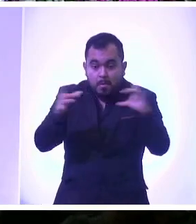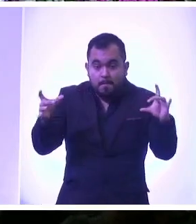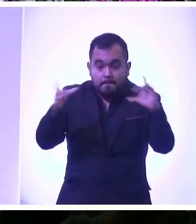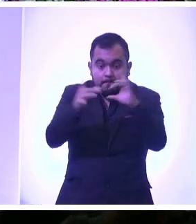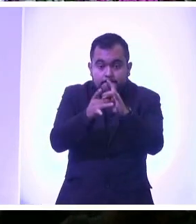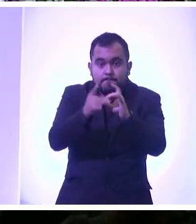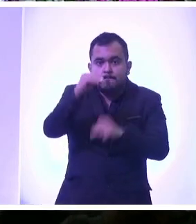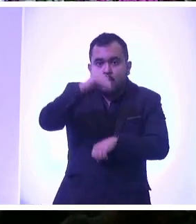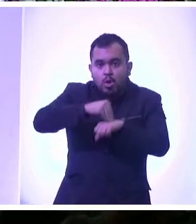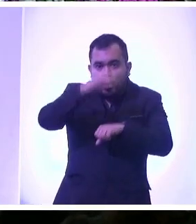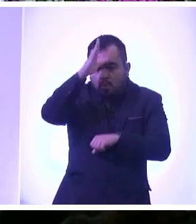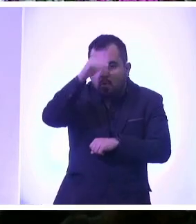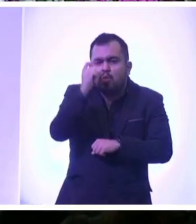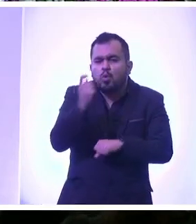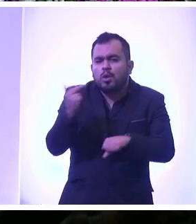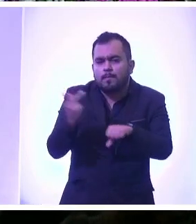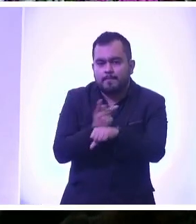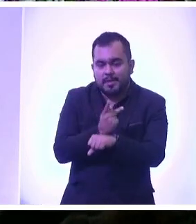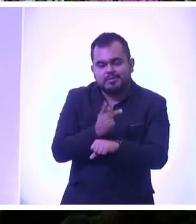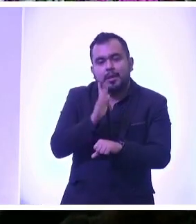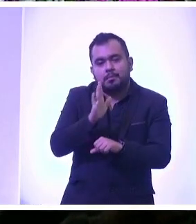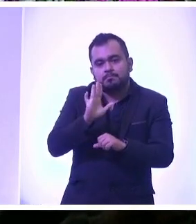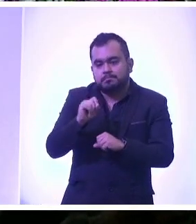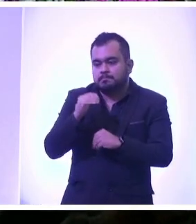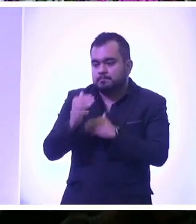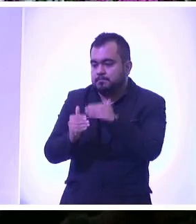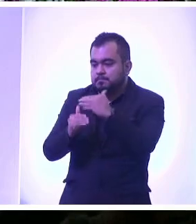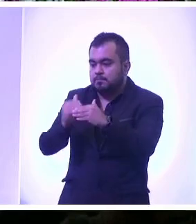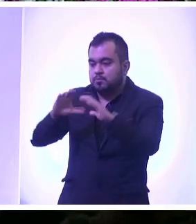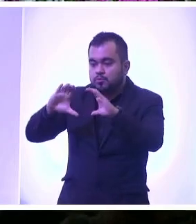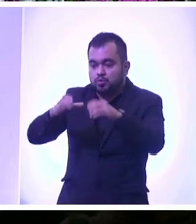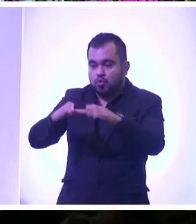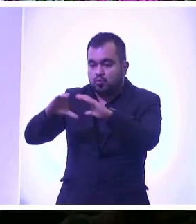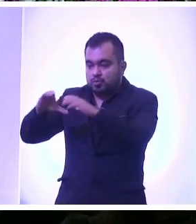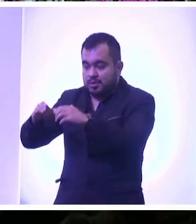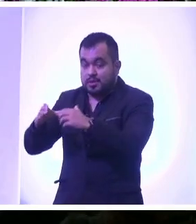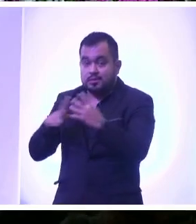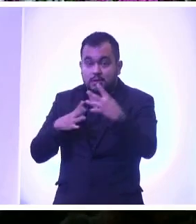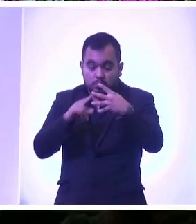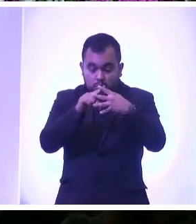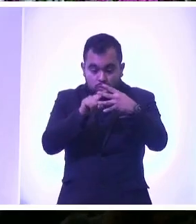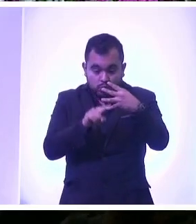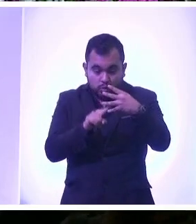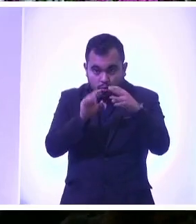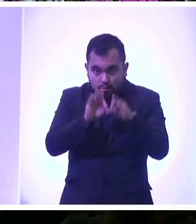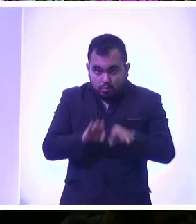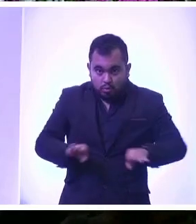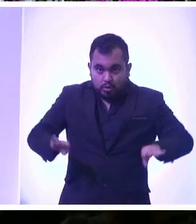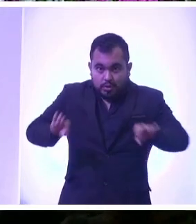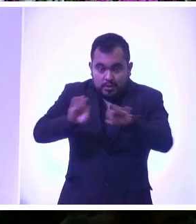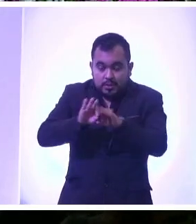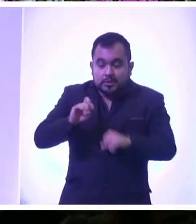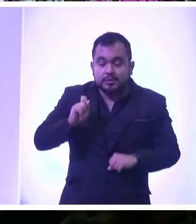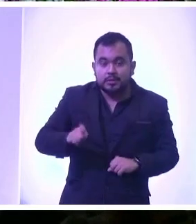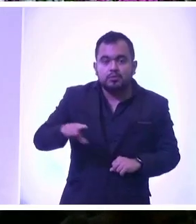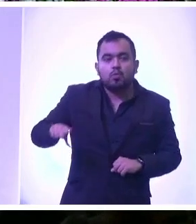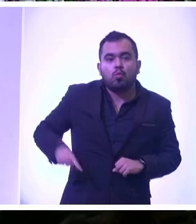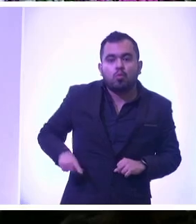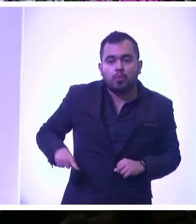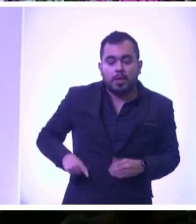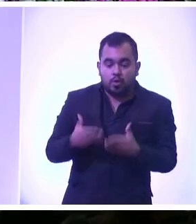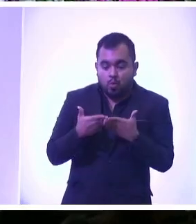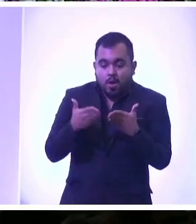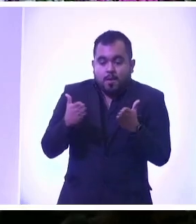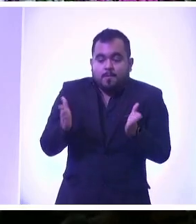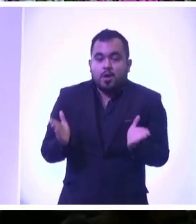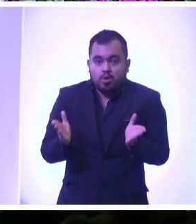comunidades tú muy bien Ok porque hay cuatro elementos fundamentales en el gobierno abierto justicia